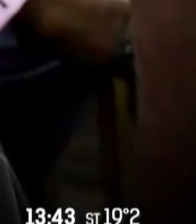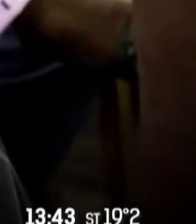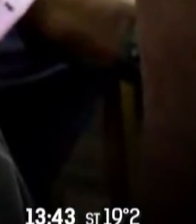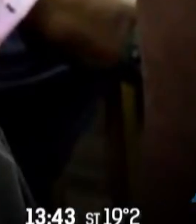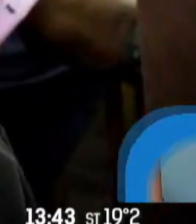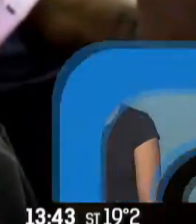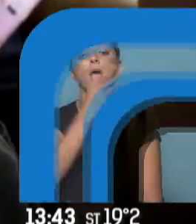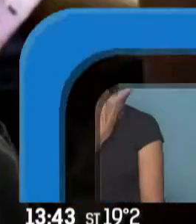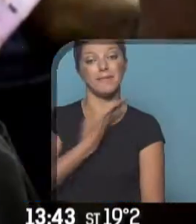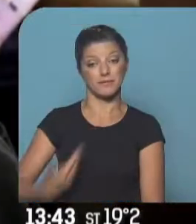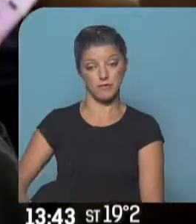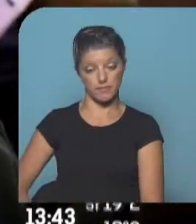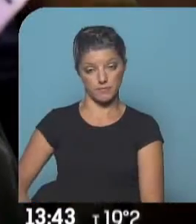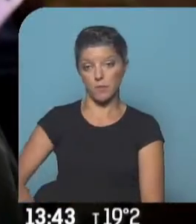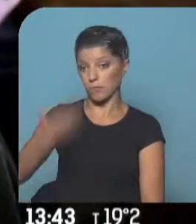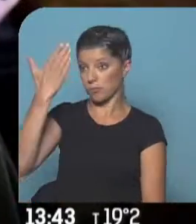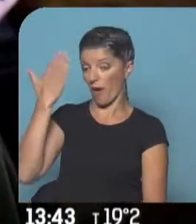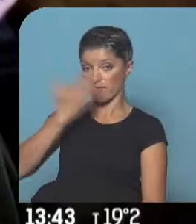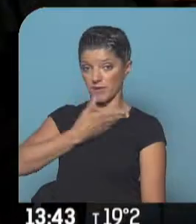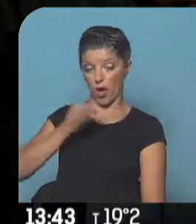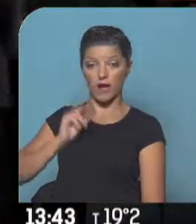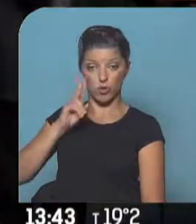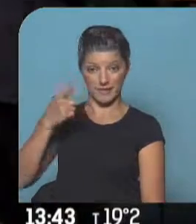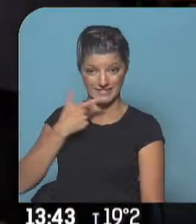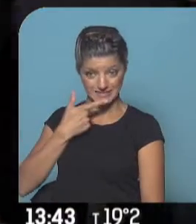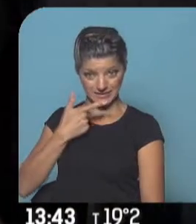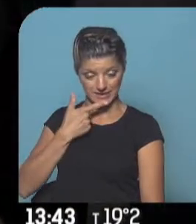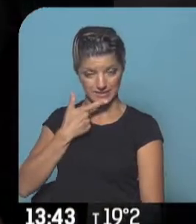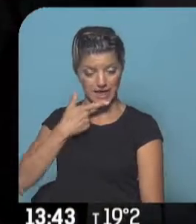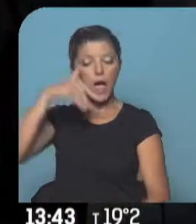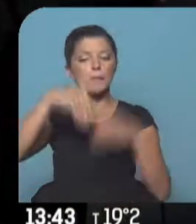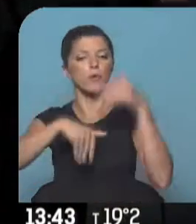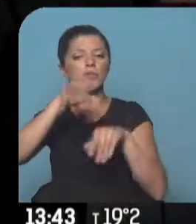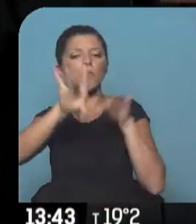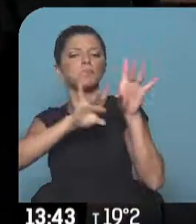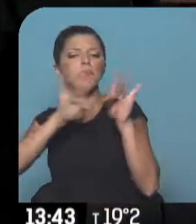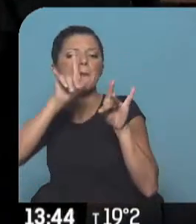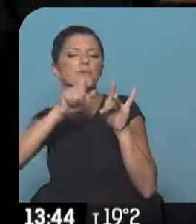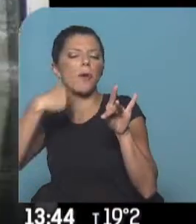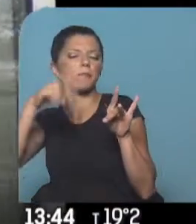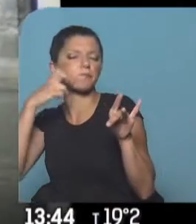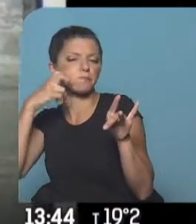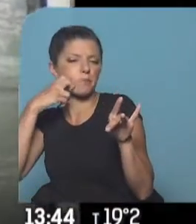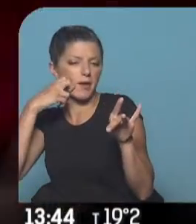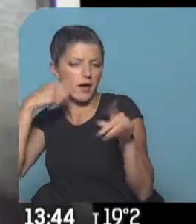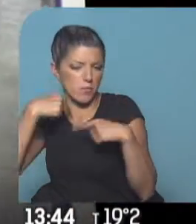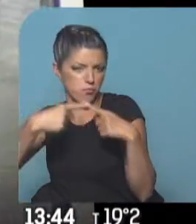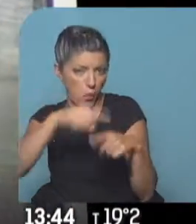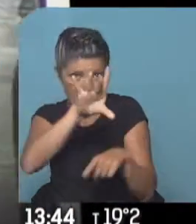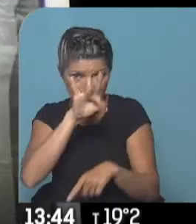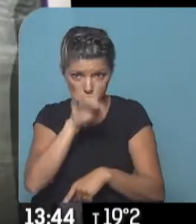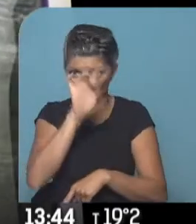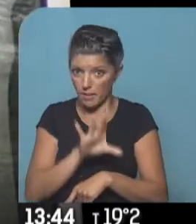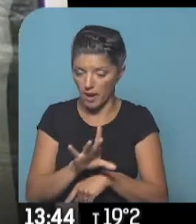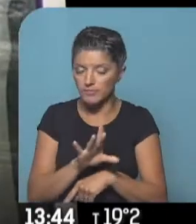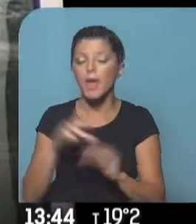Mohamed fue electo presidente en febrero de 2017 en votación indirecta por los ancianos tradicionales, pero aún no ha